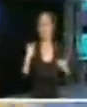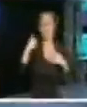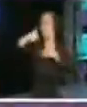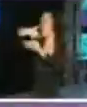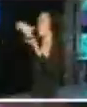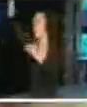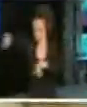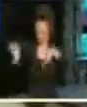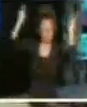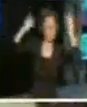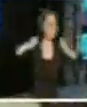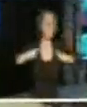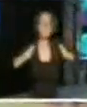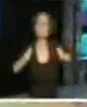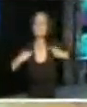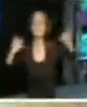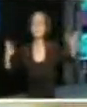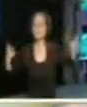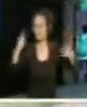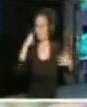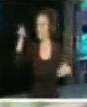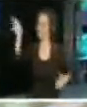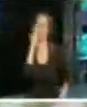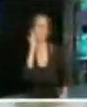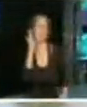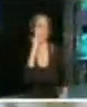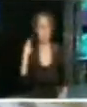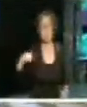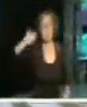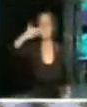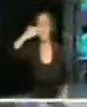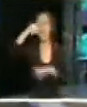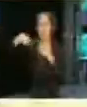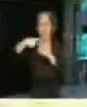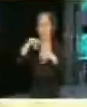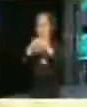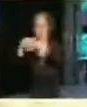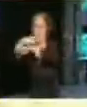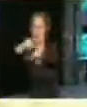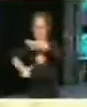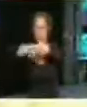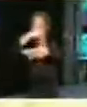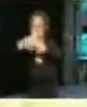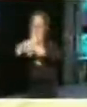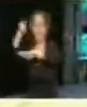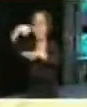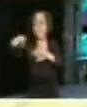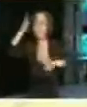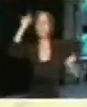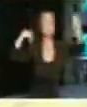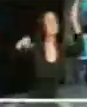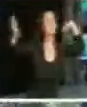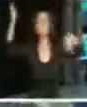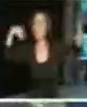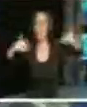vivir. Mira que hay desfachatez entre los bancos y el poder. Como ellos salen de rositas y quien